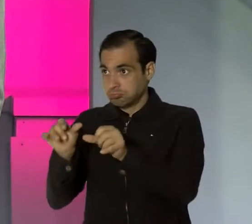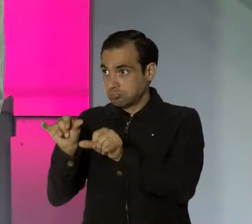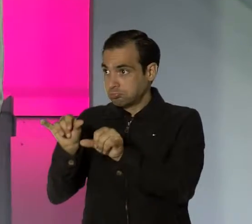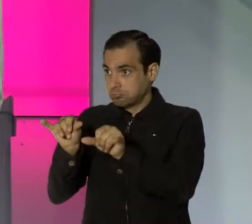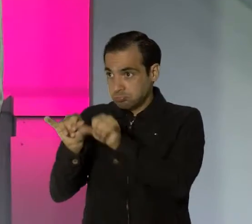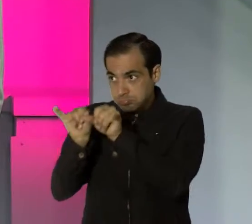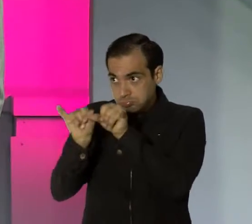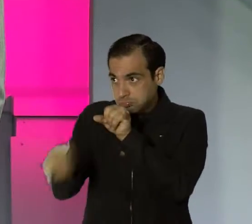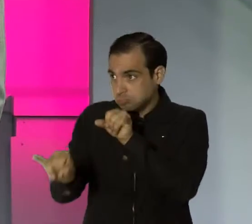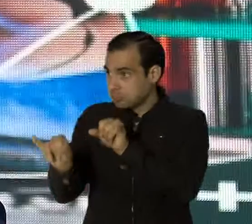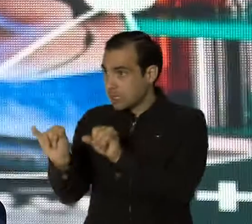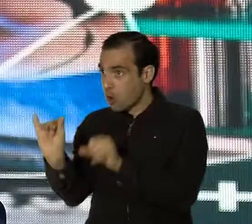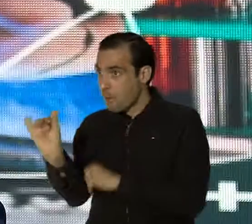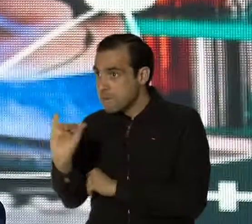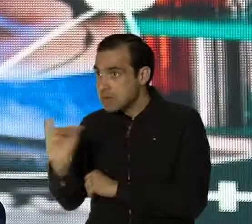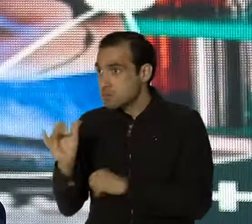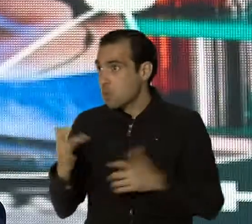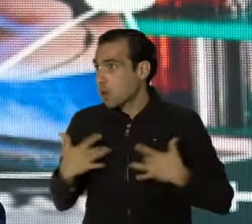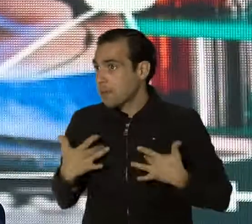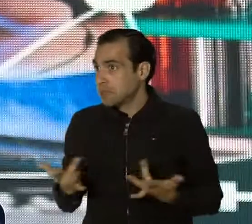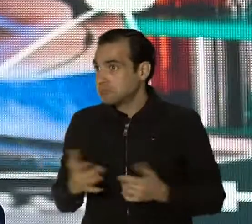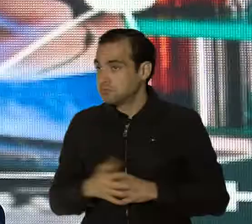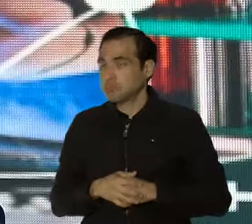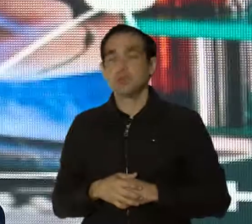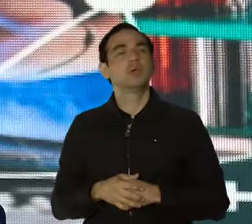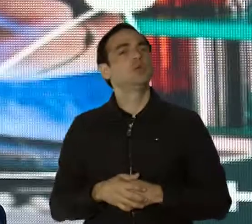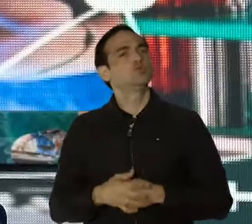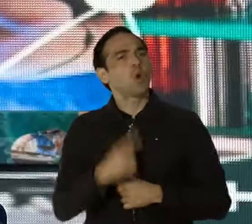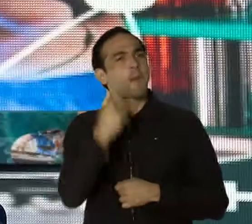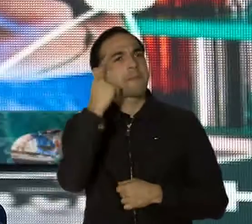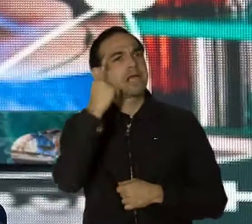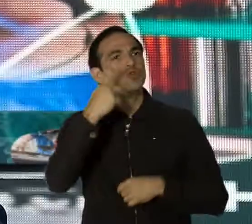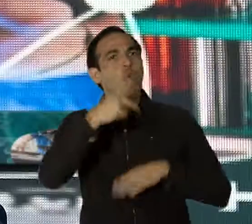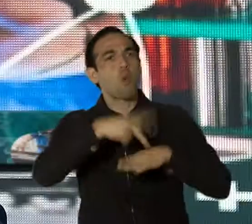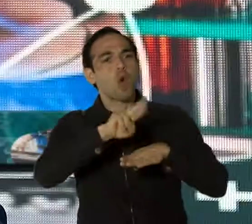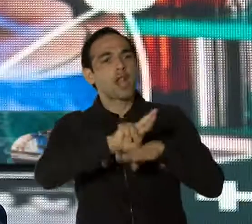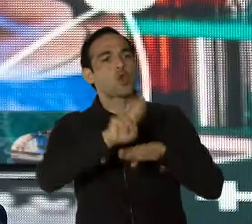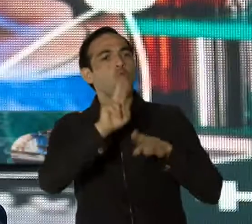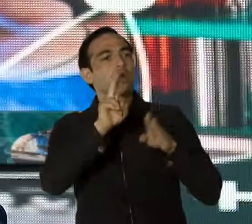hipotecaria? Pues yo creo que el puertorriqueño ha modificado en